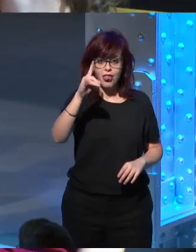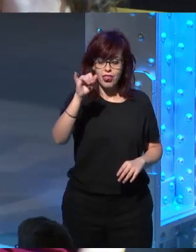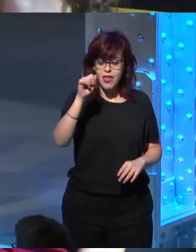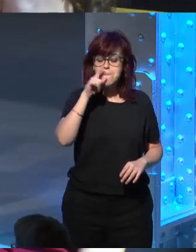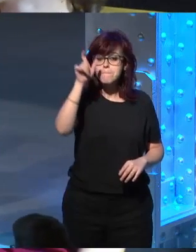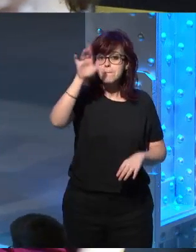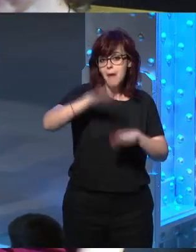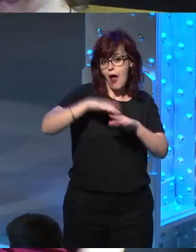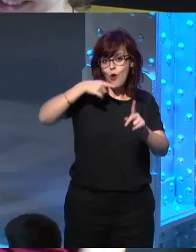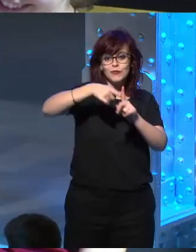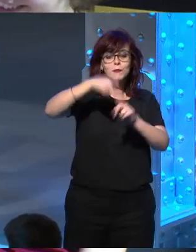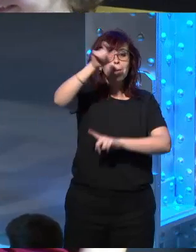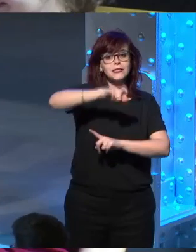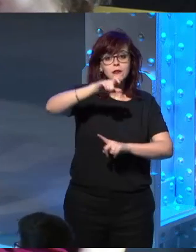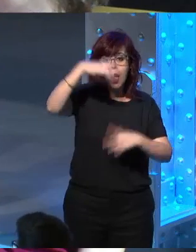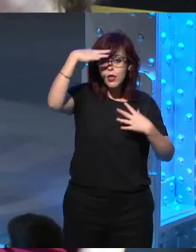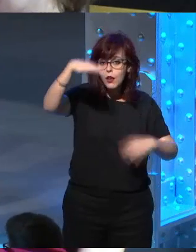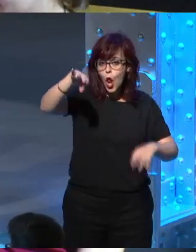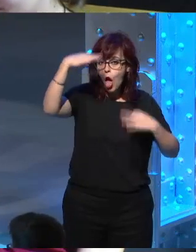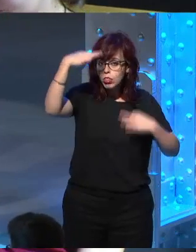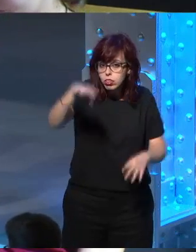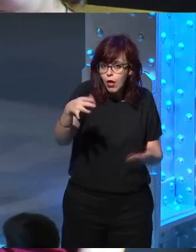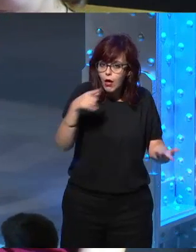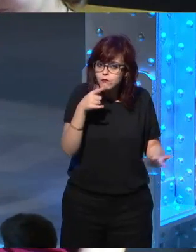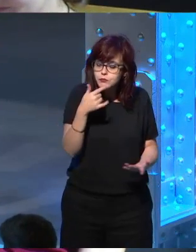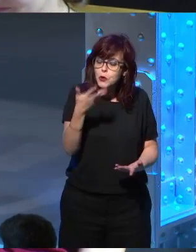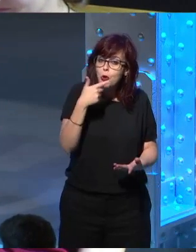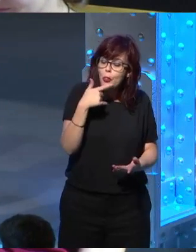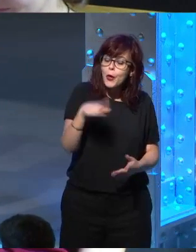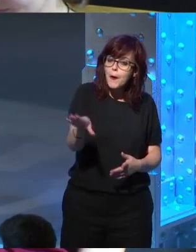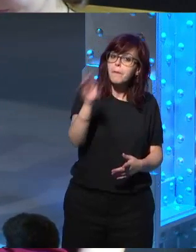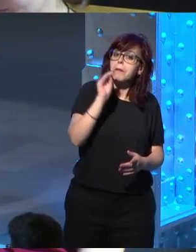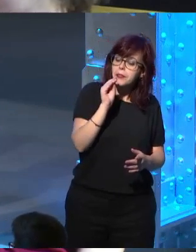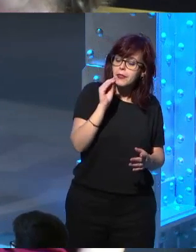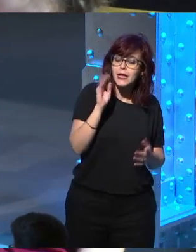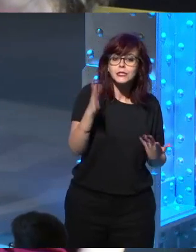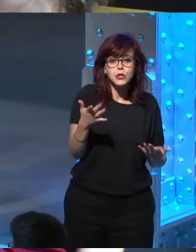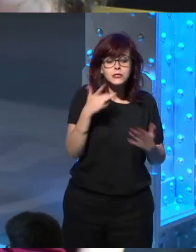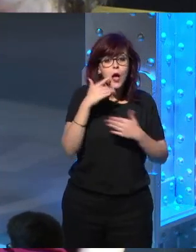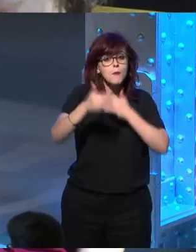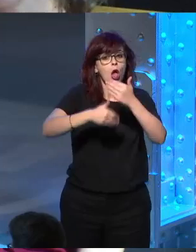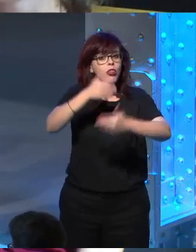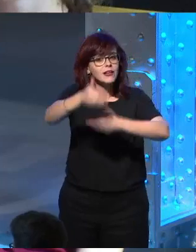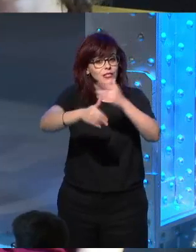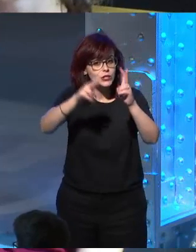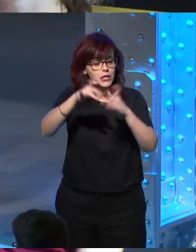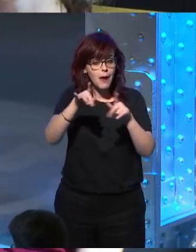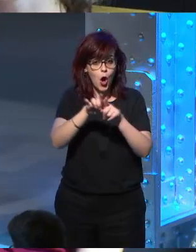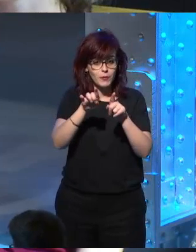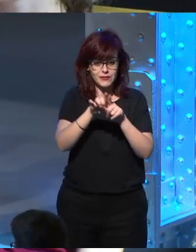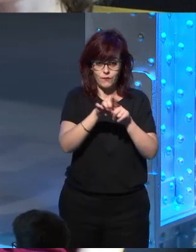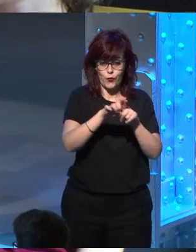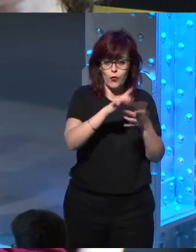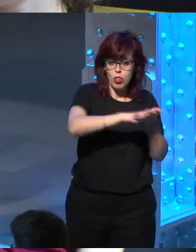¿no? Y mi pregunta es, en ese proceso de simplificación, de